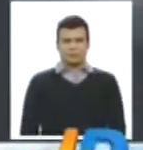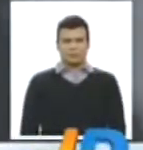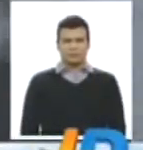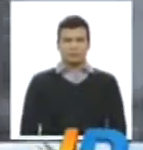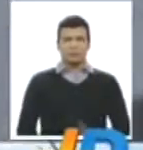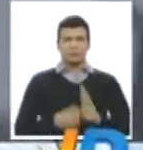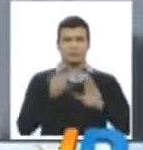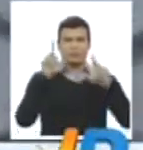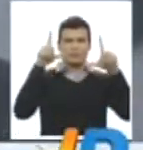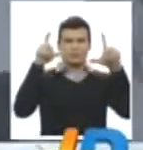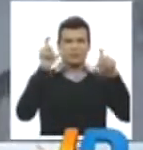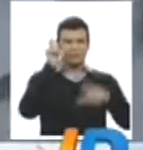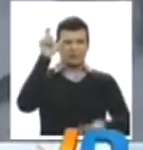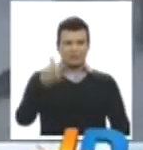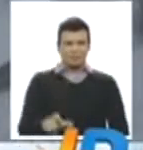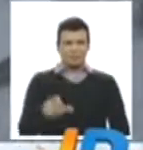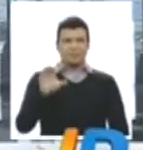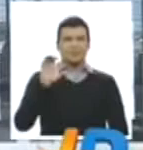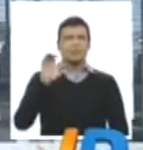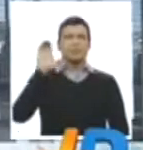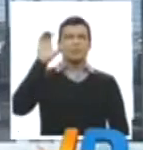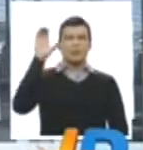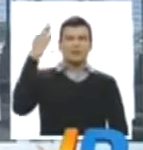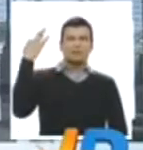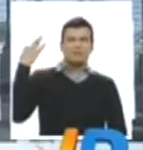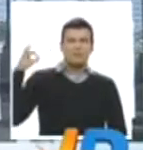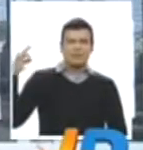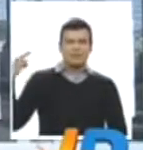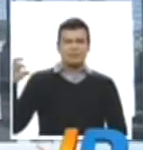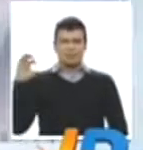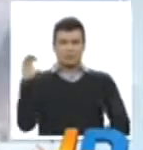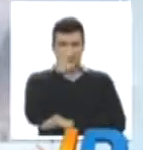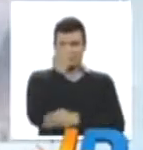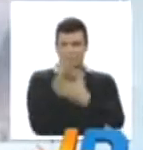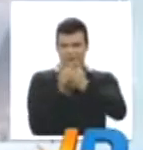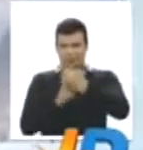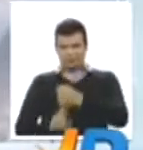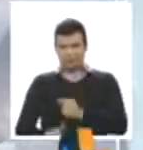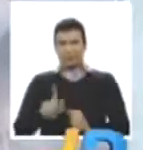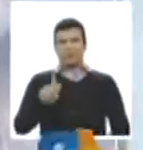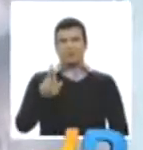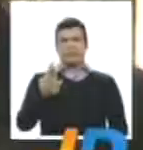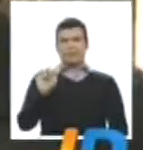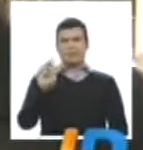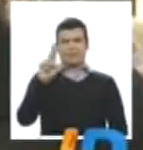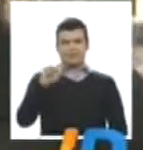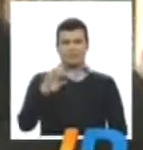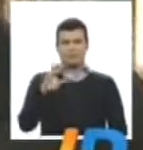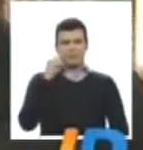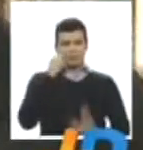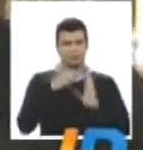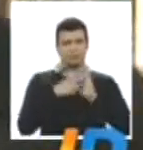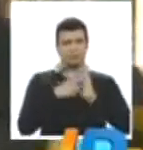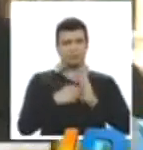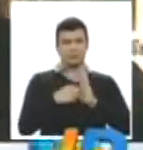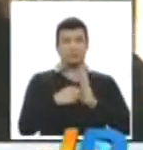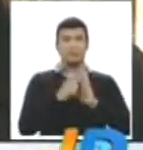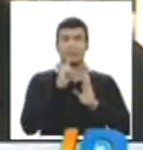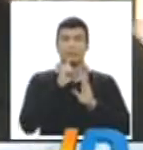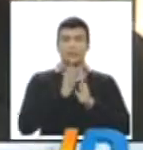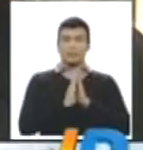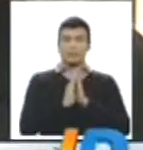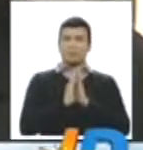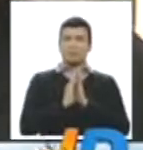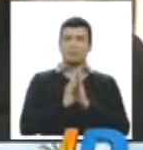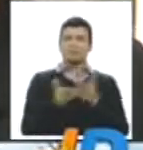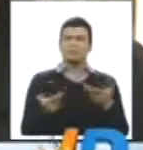La fotógrafa Yanka, de nacionalidad franco-colombiana, inauguró su exposición Machos, historias de nenas en Cali. Contar la historia que